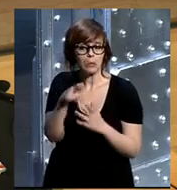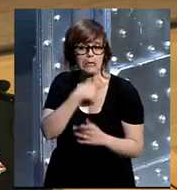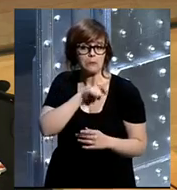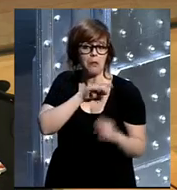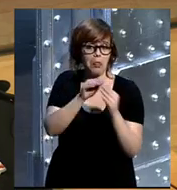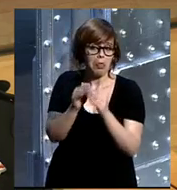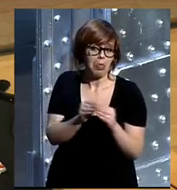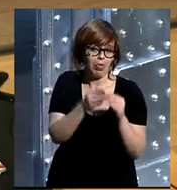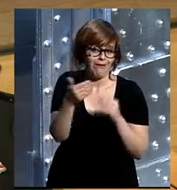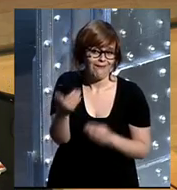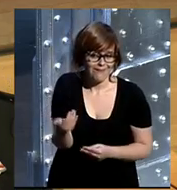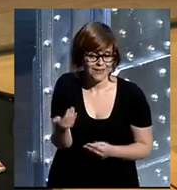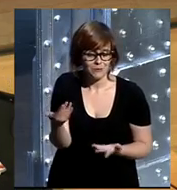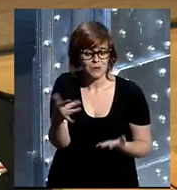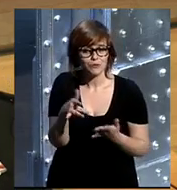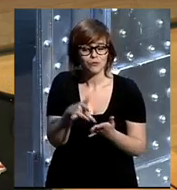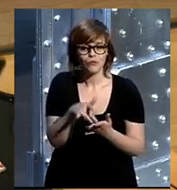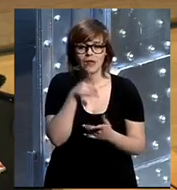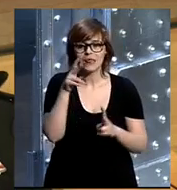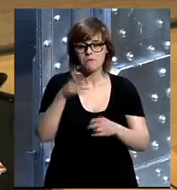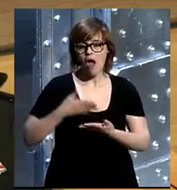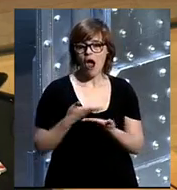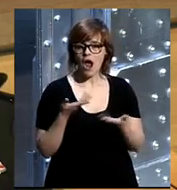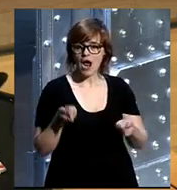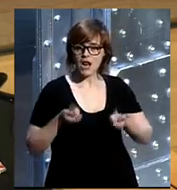nada, y la generosidad,